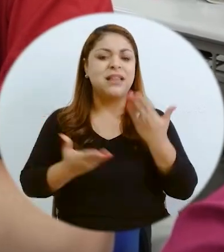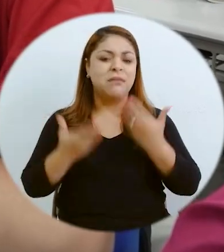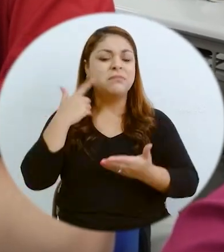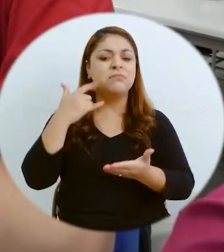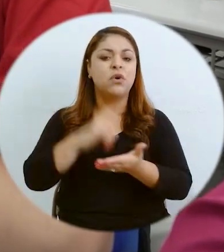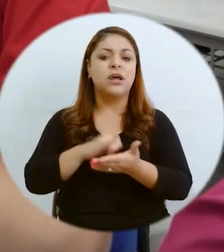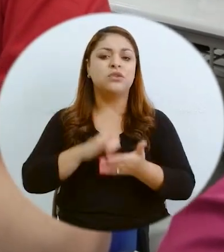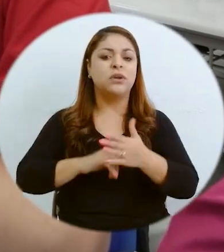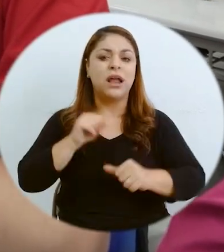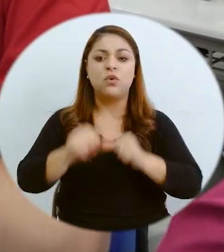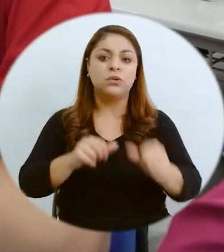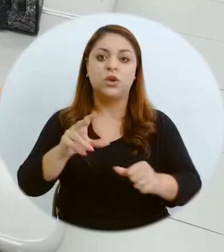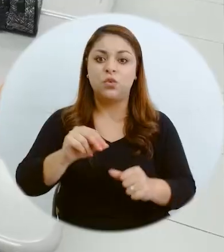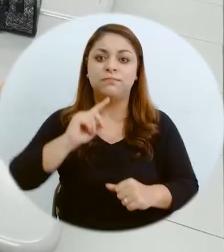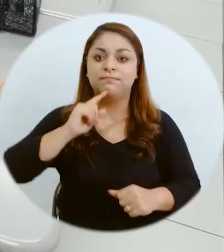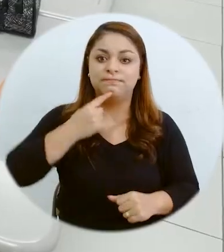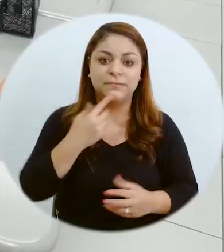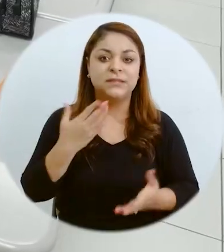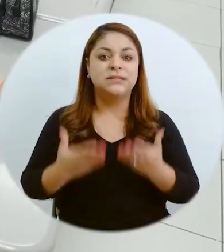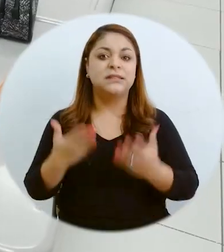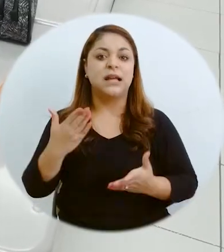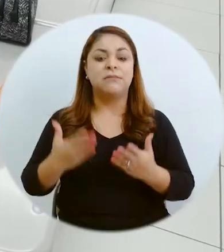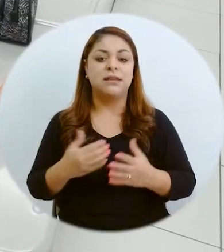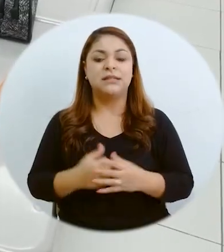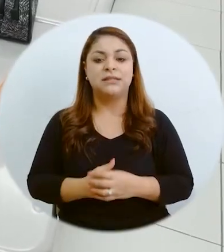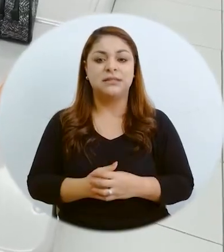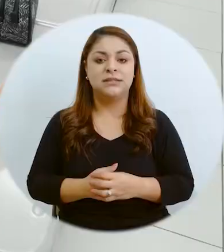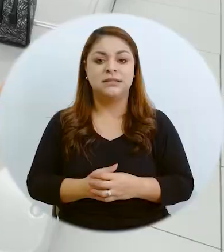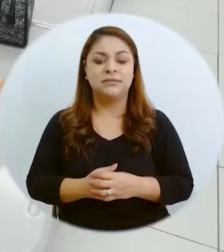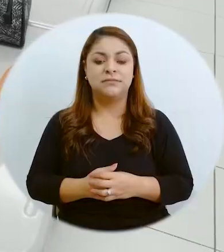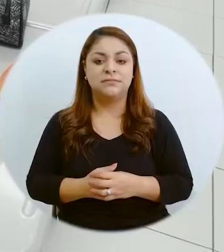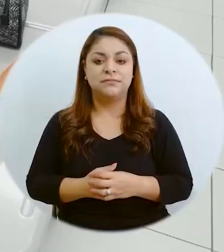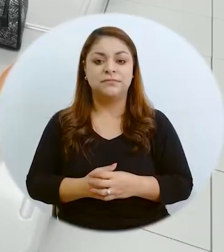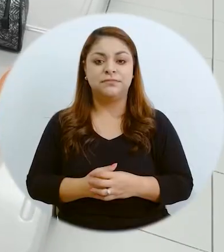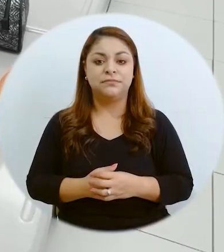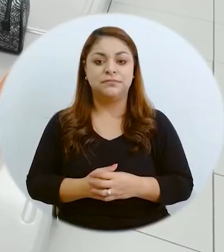serio. Tal vez no sería esa más bien